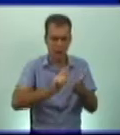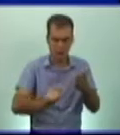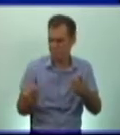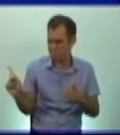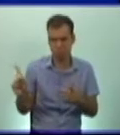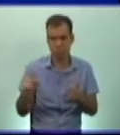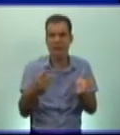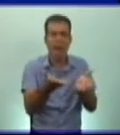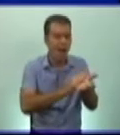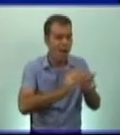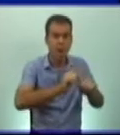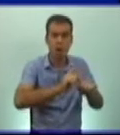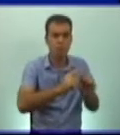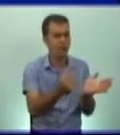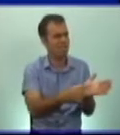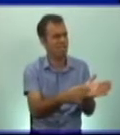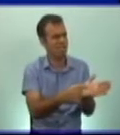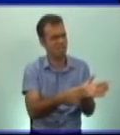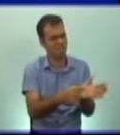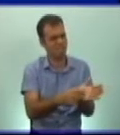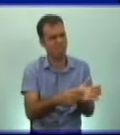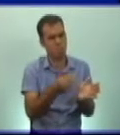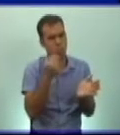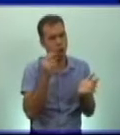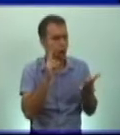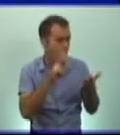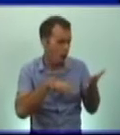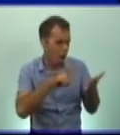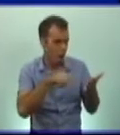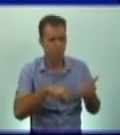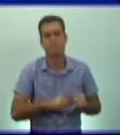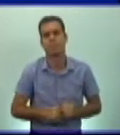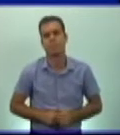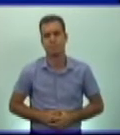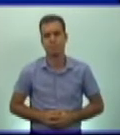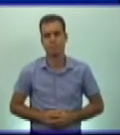pueden tomar nota con esto con mucho más calma.